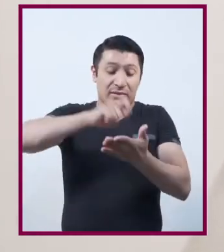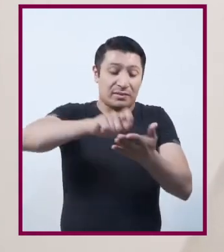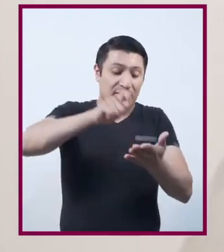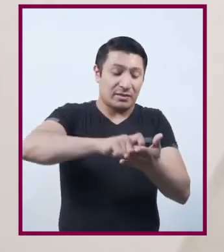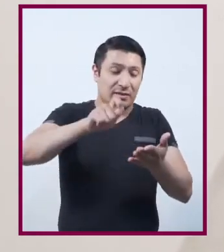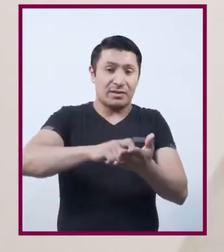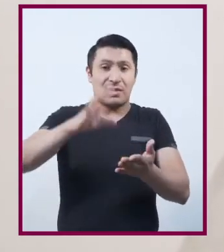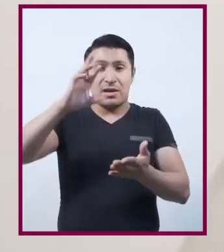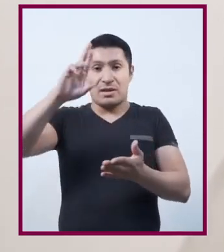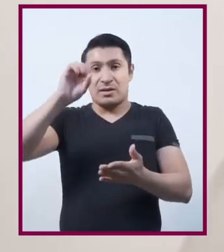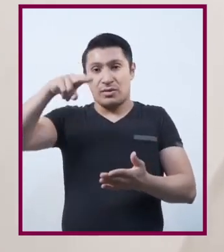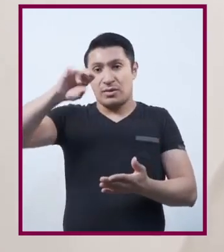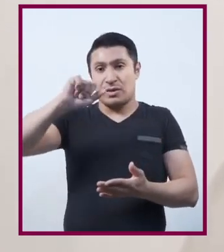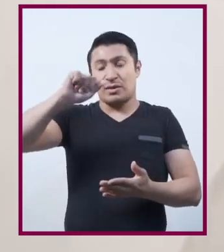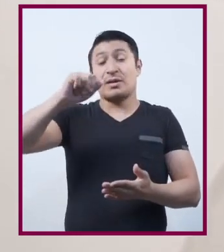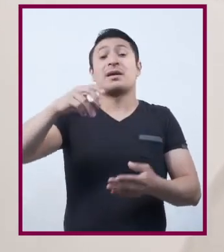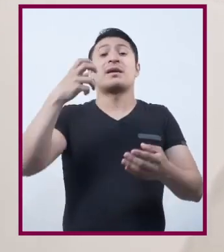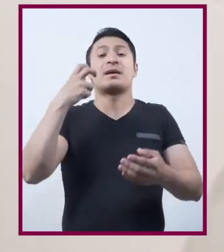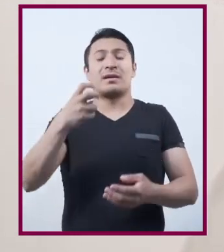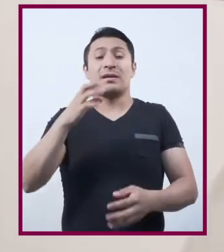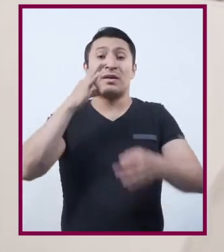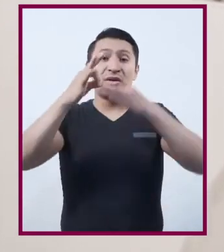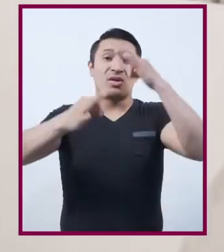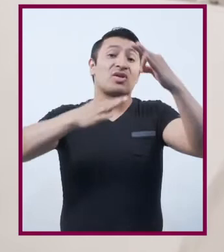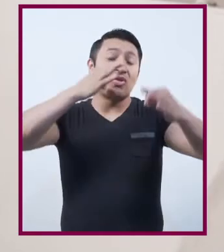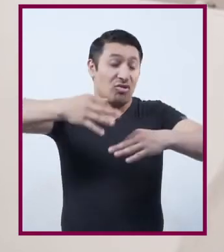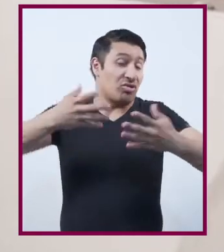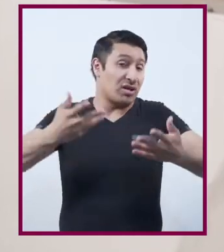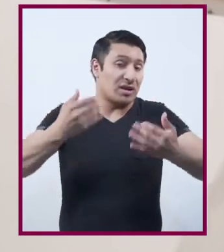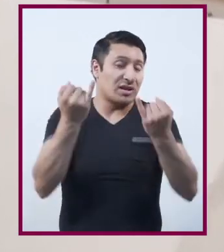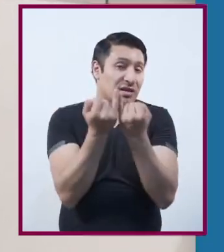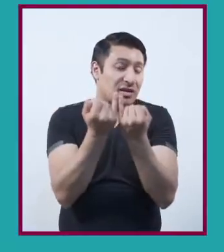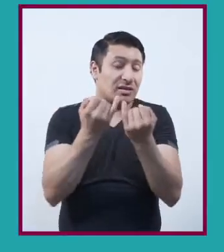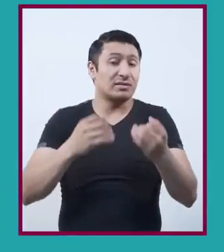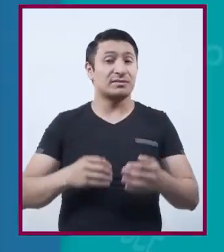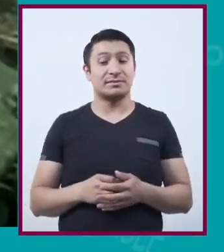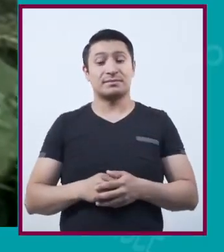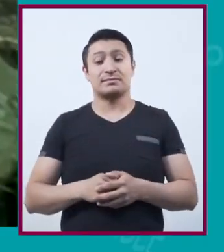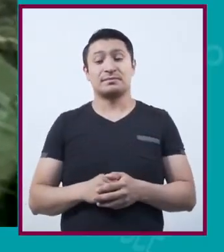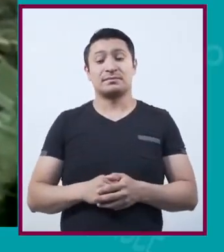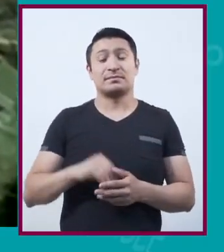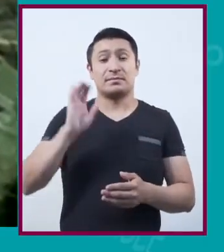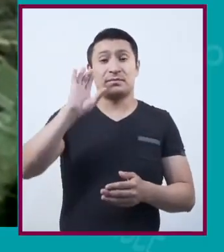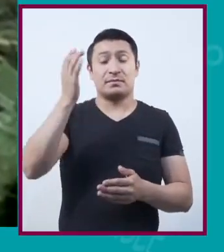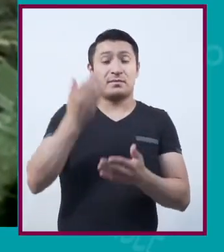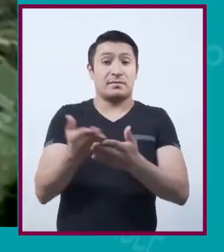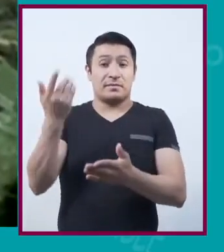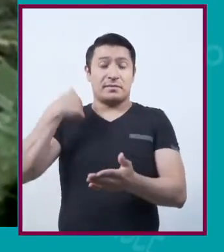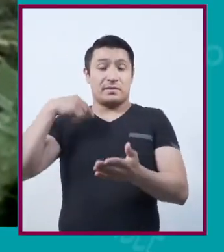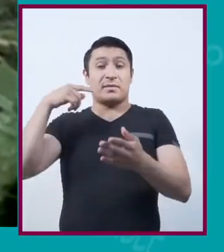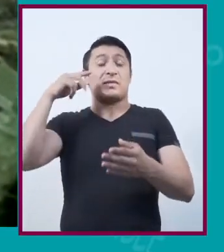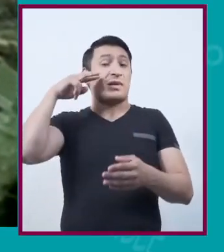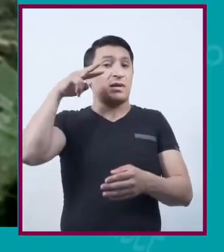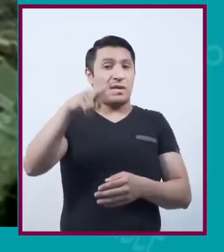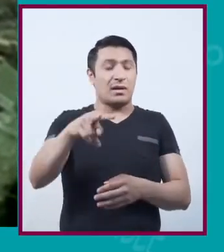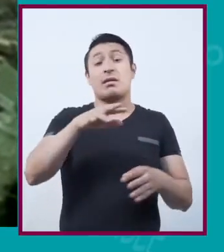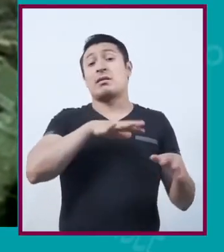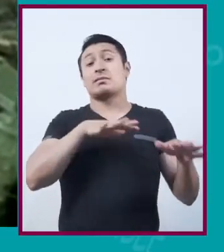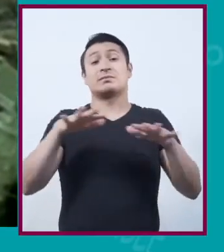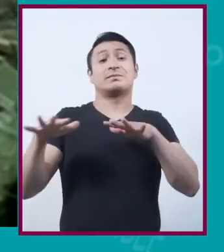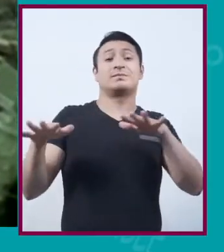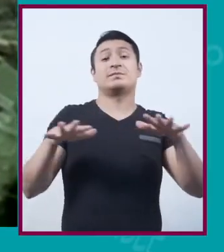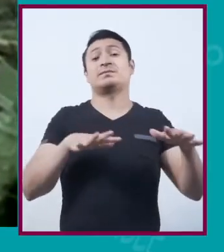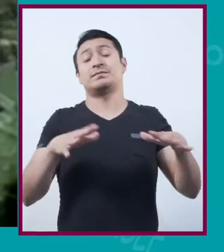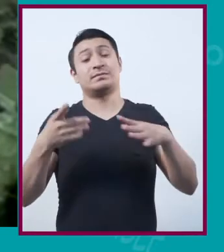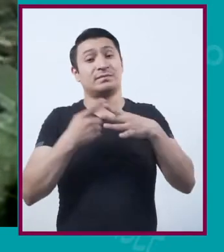hombre de entonces la crónica es lo que hoy es la noticia para nosotros. Y cuando estaba ahí fue que empezó a